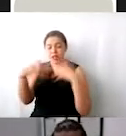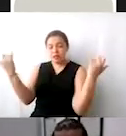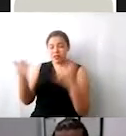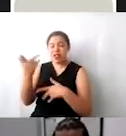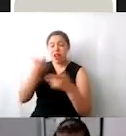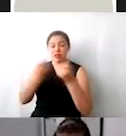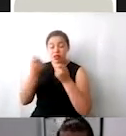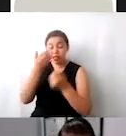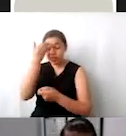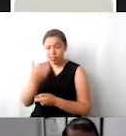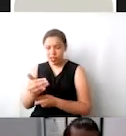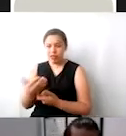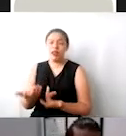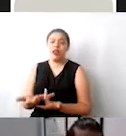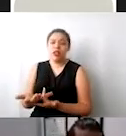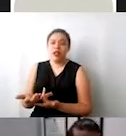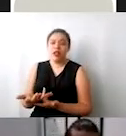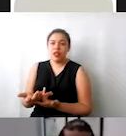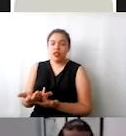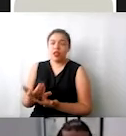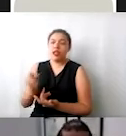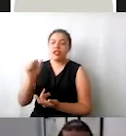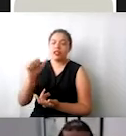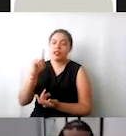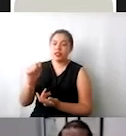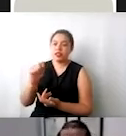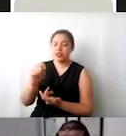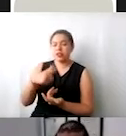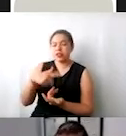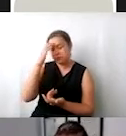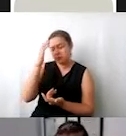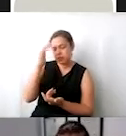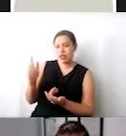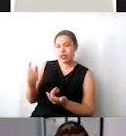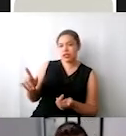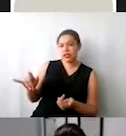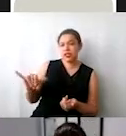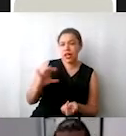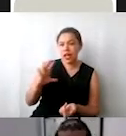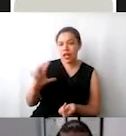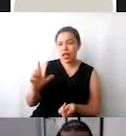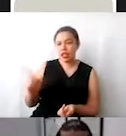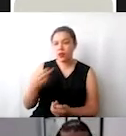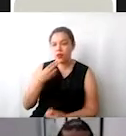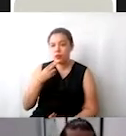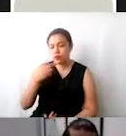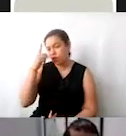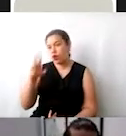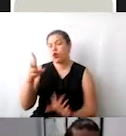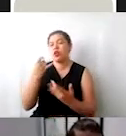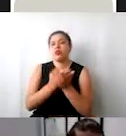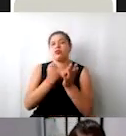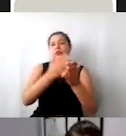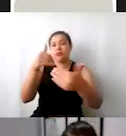pesada, cuando probablemente el SAT podría pensar que sí hay puesta a disposición y que sí hay retención, porque no